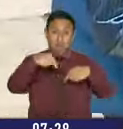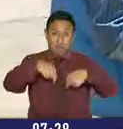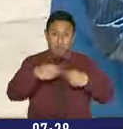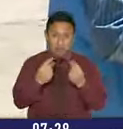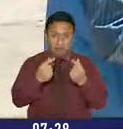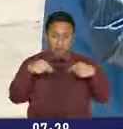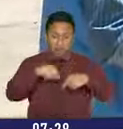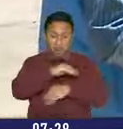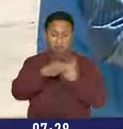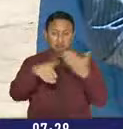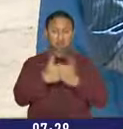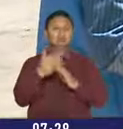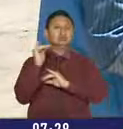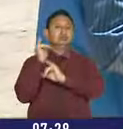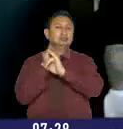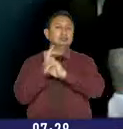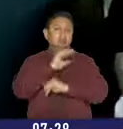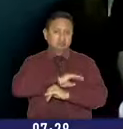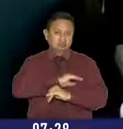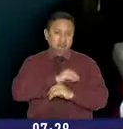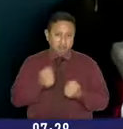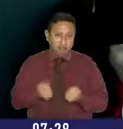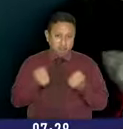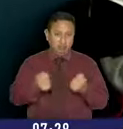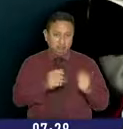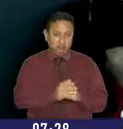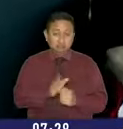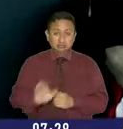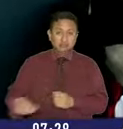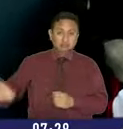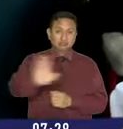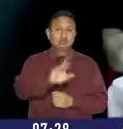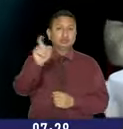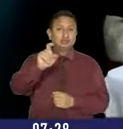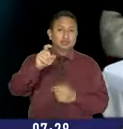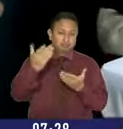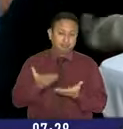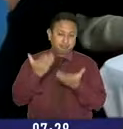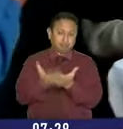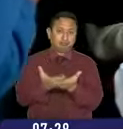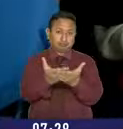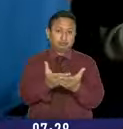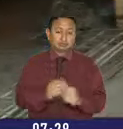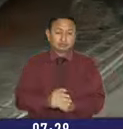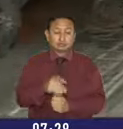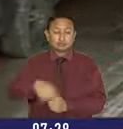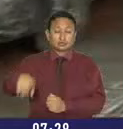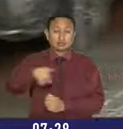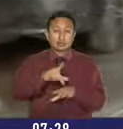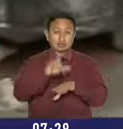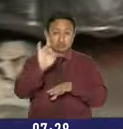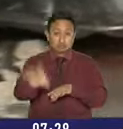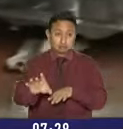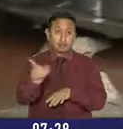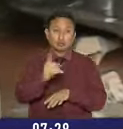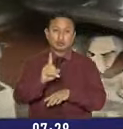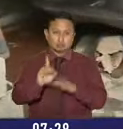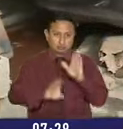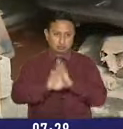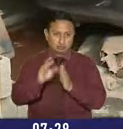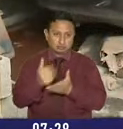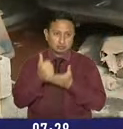municipales para atender los requerimientos de los damnificados y que sus situaciones no queden en el olvido, informó Mauricio